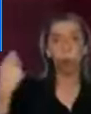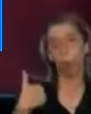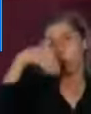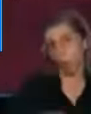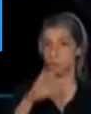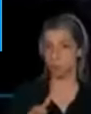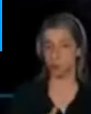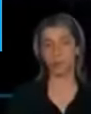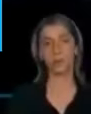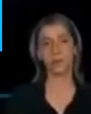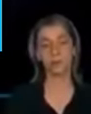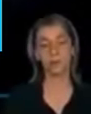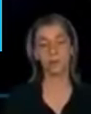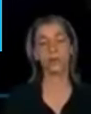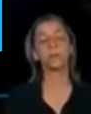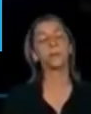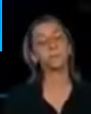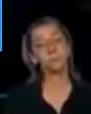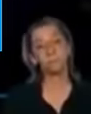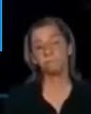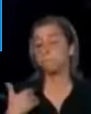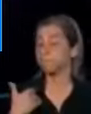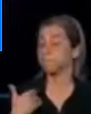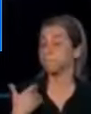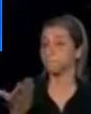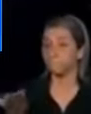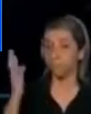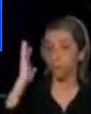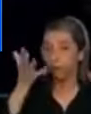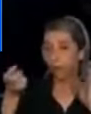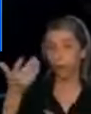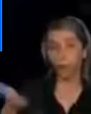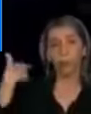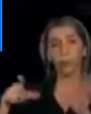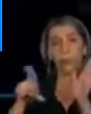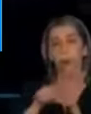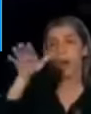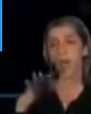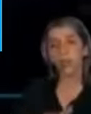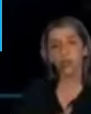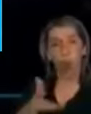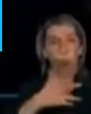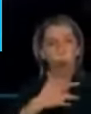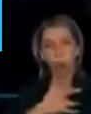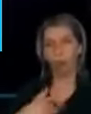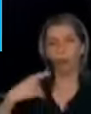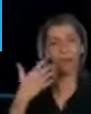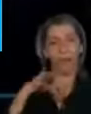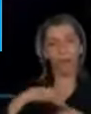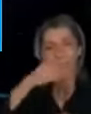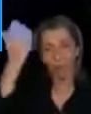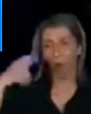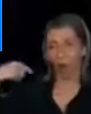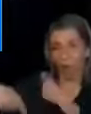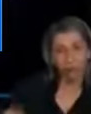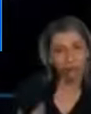menos lo obtuvo. Massa logró salir poco dañado. ¿Sí? Claro. Milei pasó sin pena ni gloria, pero eso es lo que él